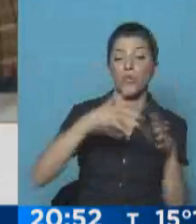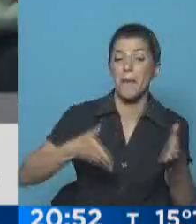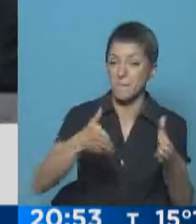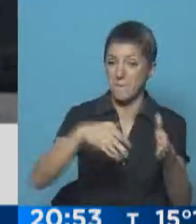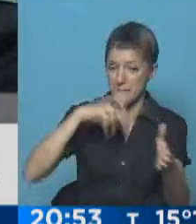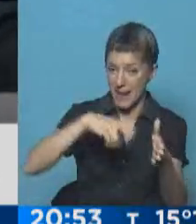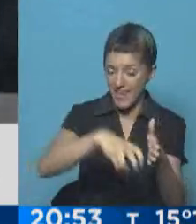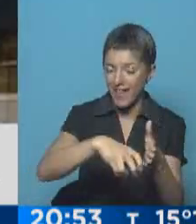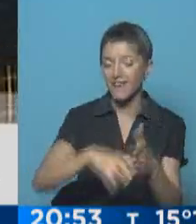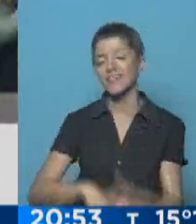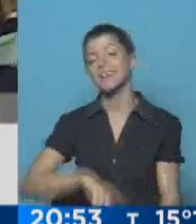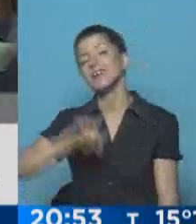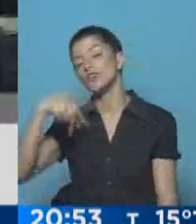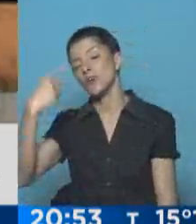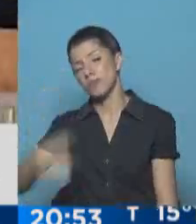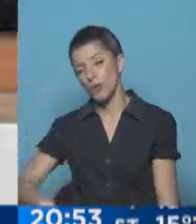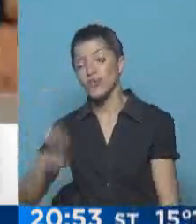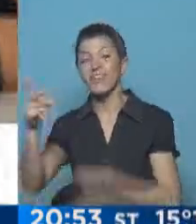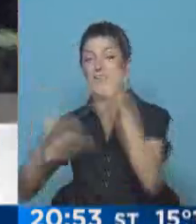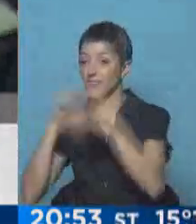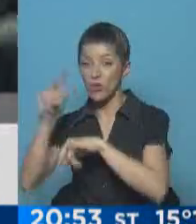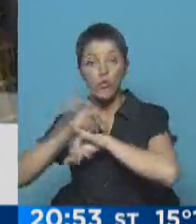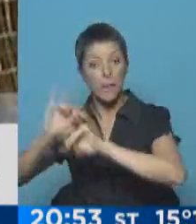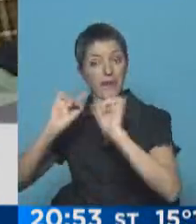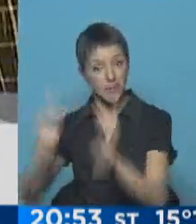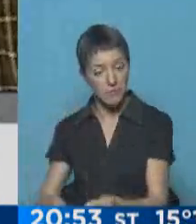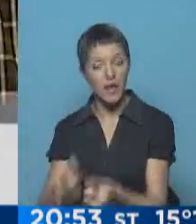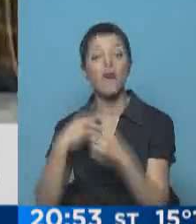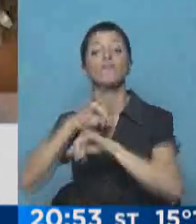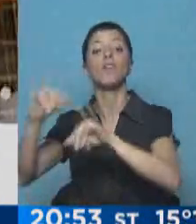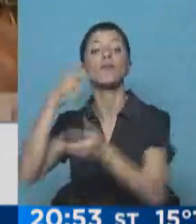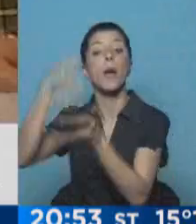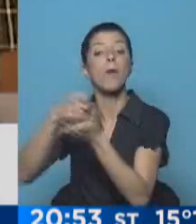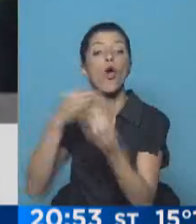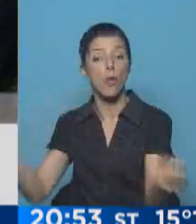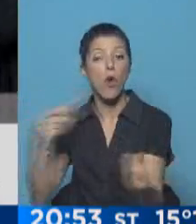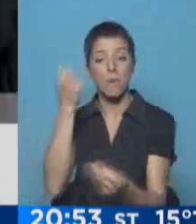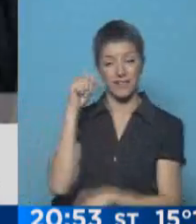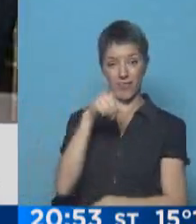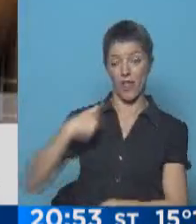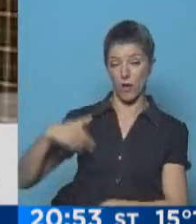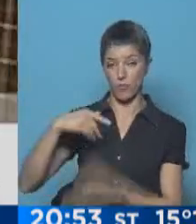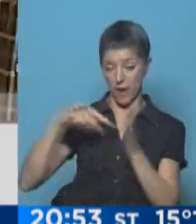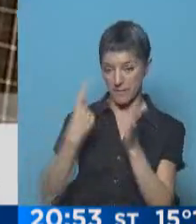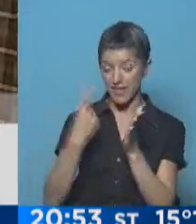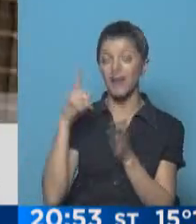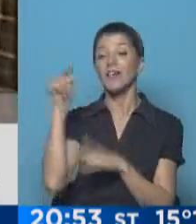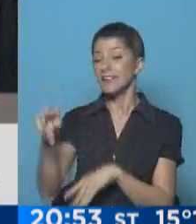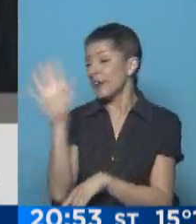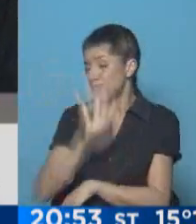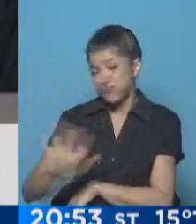cosas, el financiamiento de su propia campaña con dineros públicos. Aparece el que realmente es, el turbio de siempre, no va a